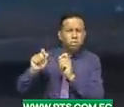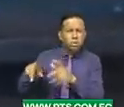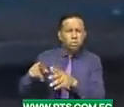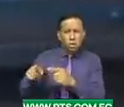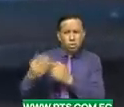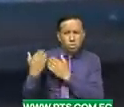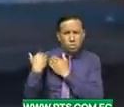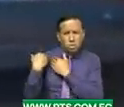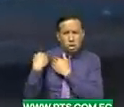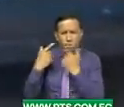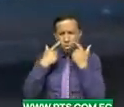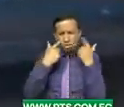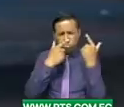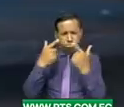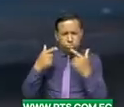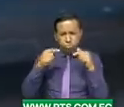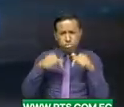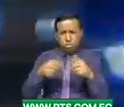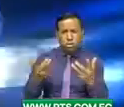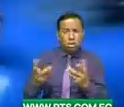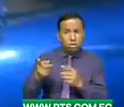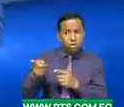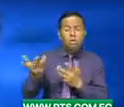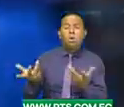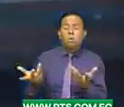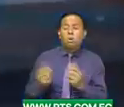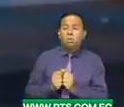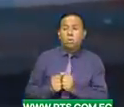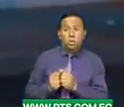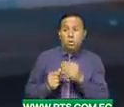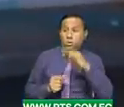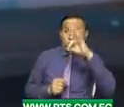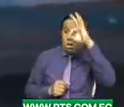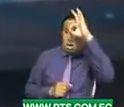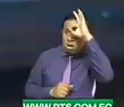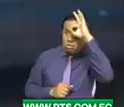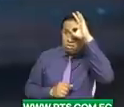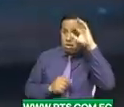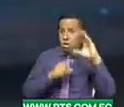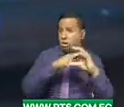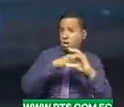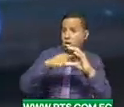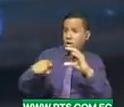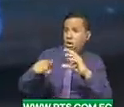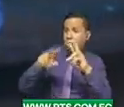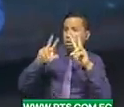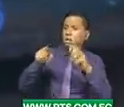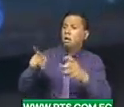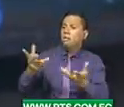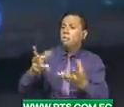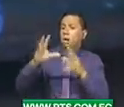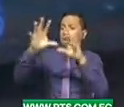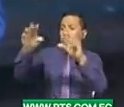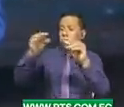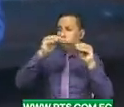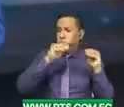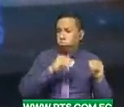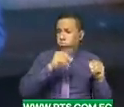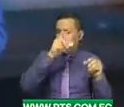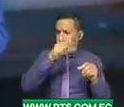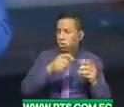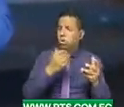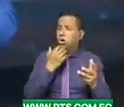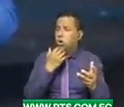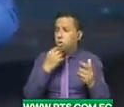resguardo de este sector de la ciudad y nos indicaron que no les ha llegado ninguna notificación en cuanto al pedido del movimiento de uniformados